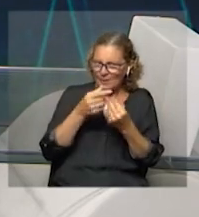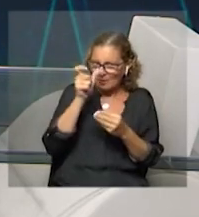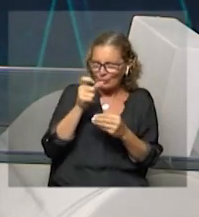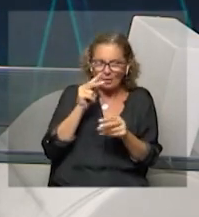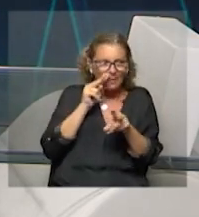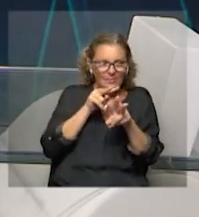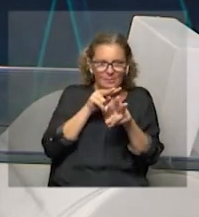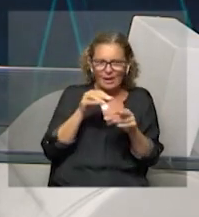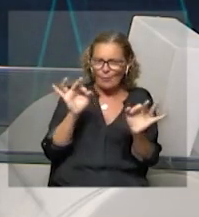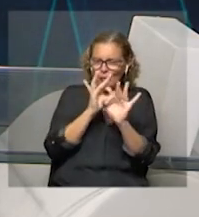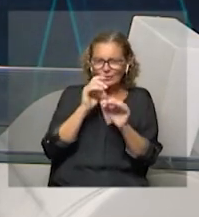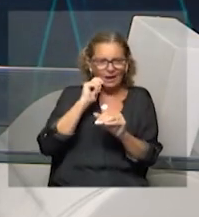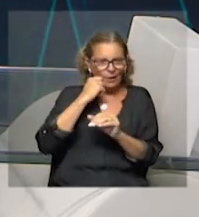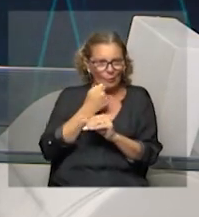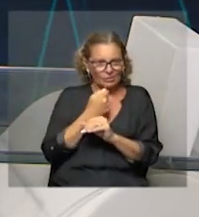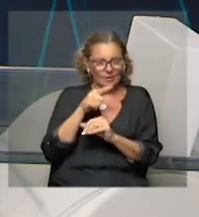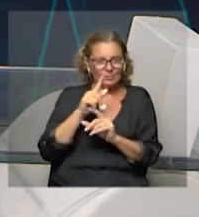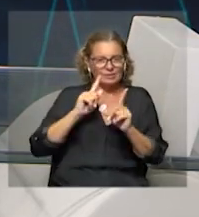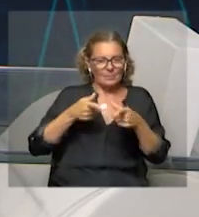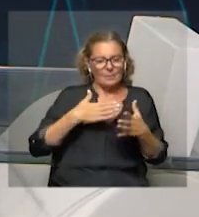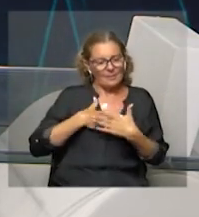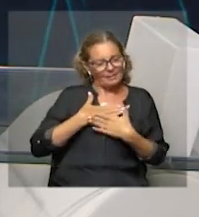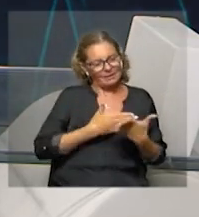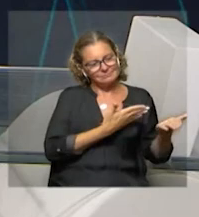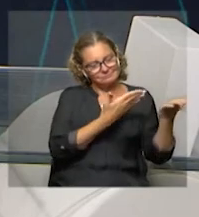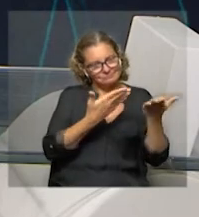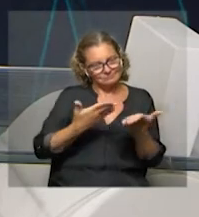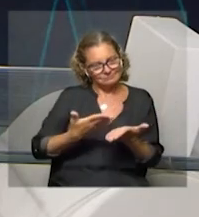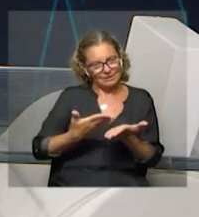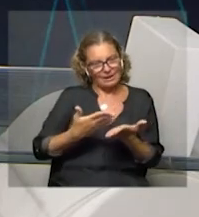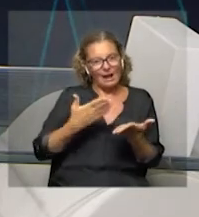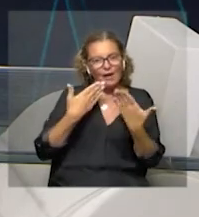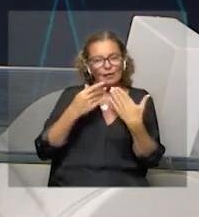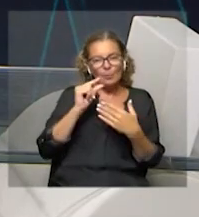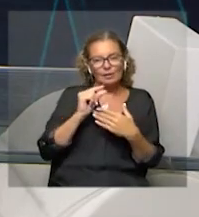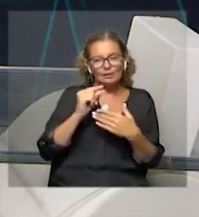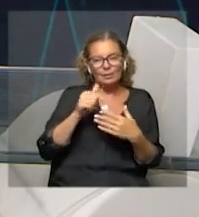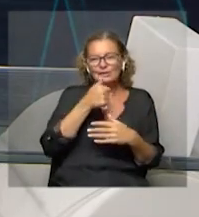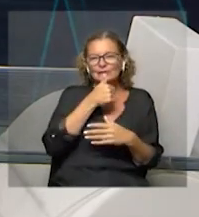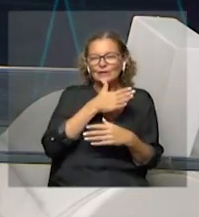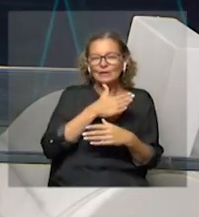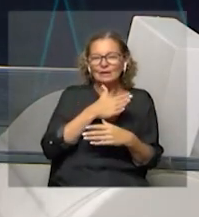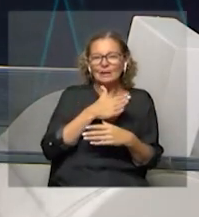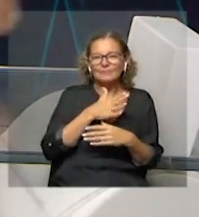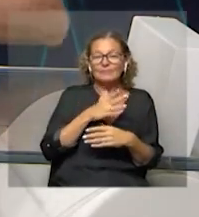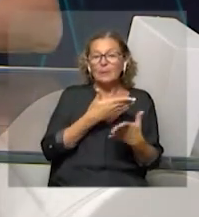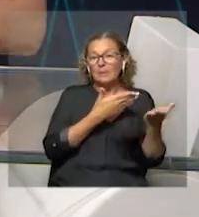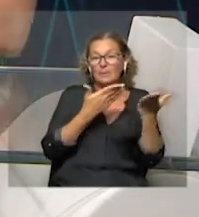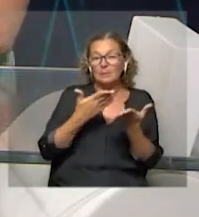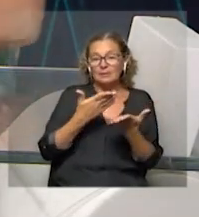que vienen bancando su música y para nosotros también es un placer poder tenerla aquí hoy y charlar un poquito sobre su historia así que si te parece